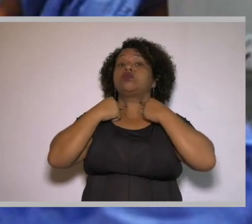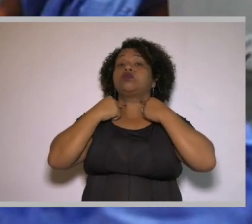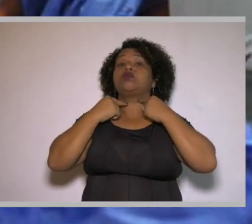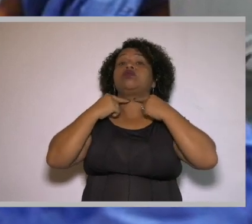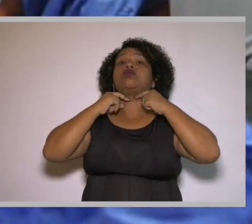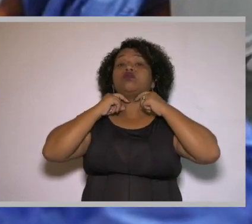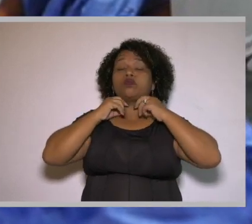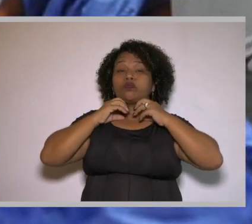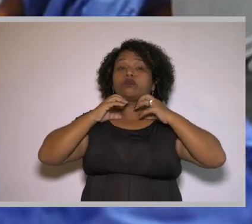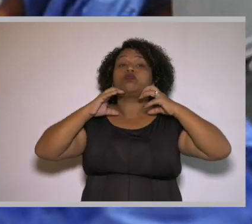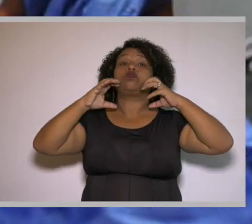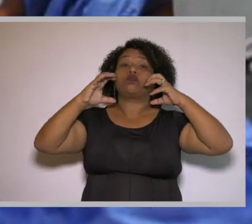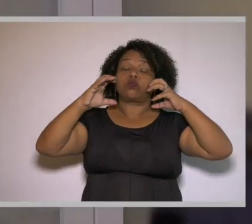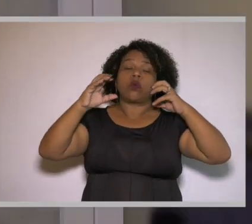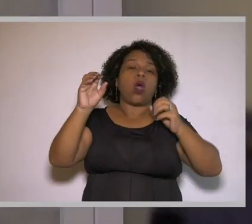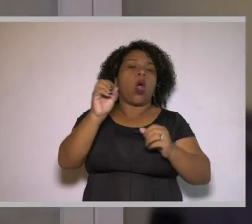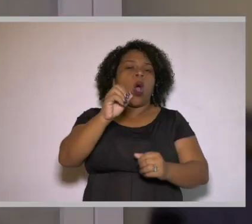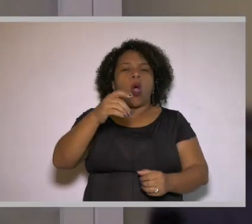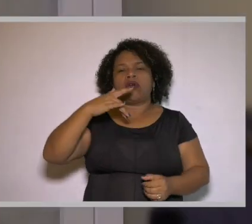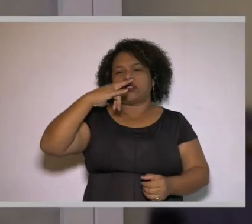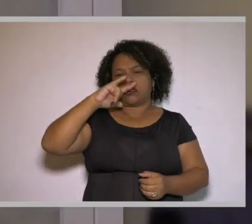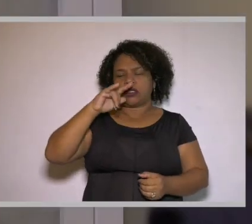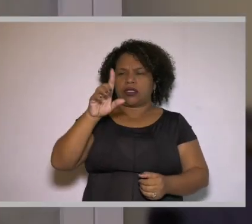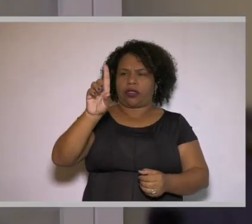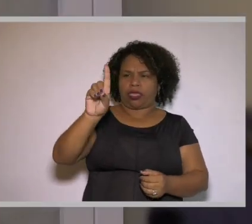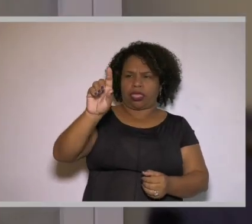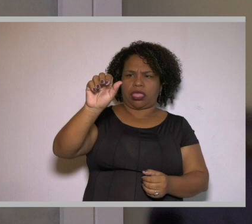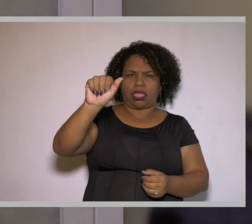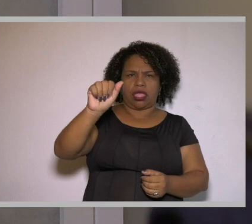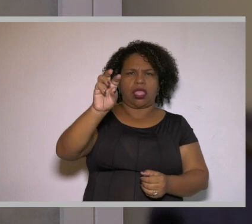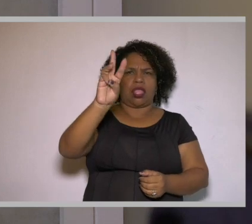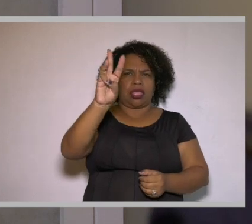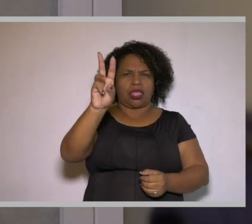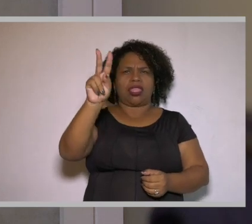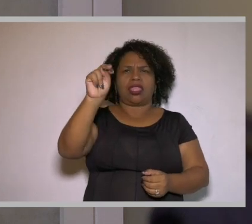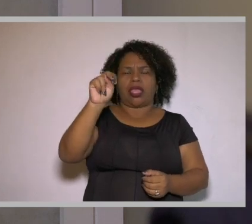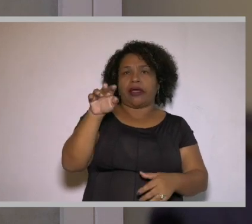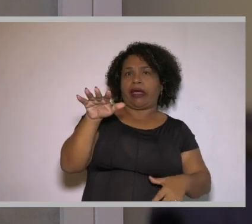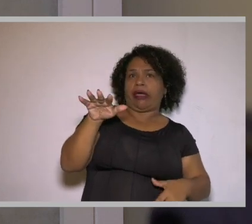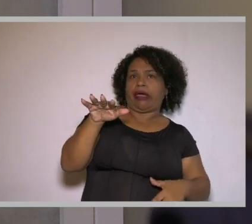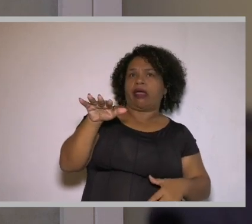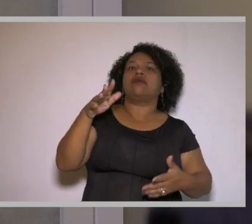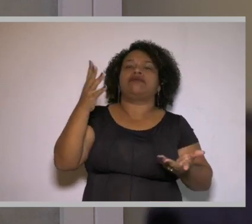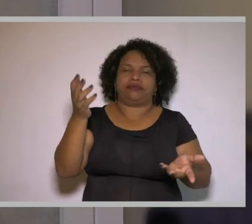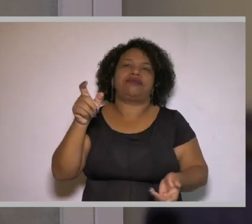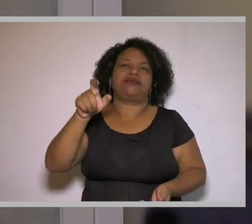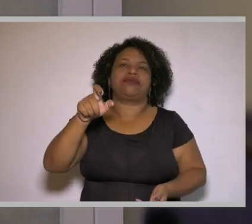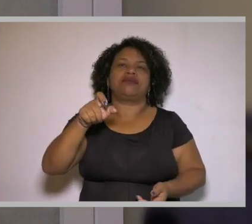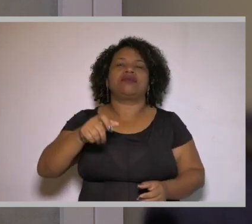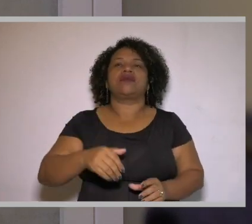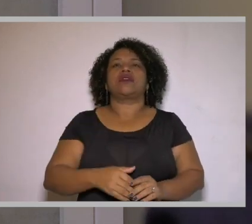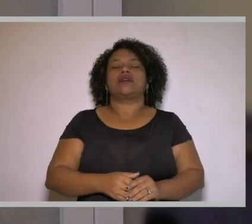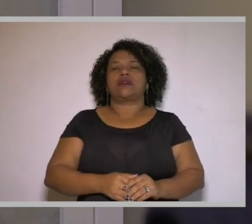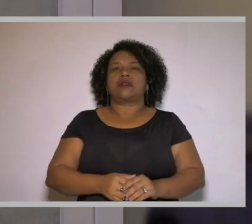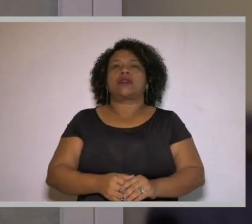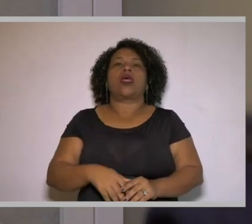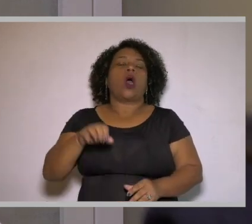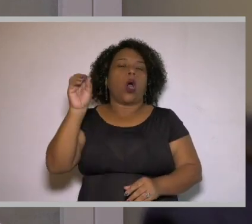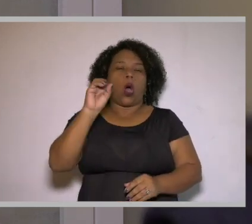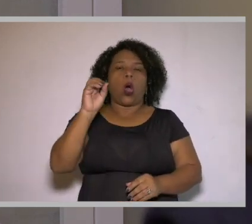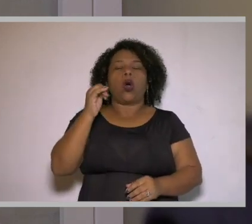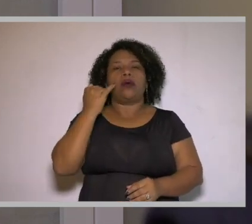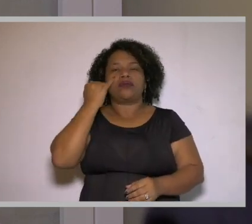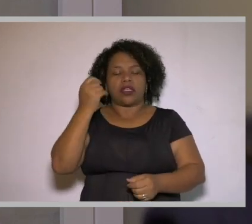también presenta fiebres, convulsiones febriles como consecuencia de ese proceso infeccioso, igual también. Algunos pacientes